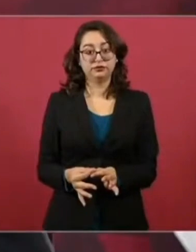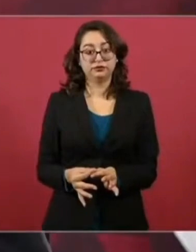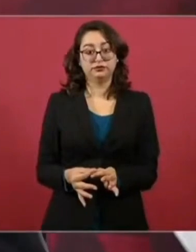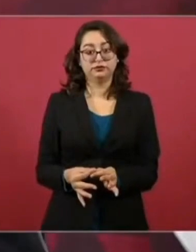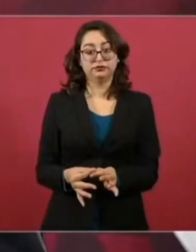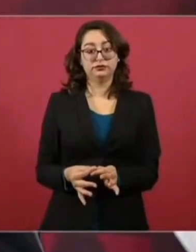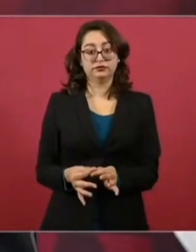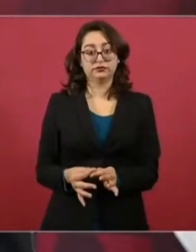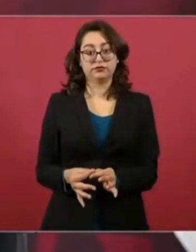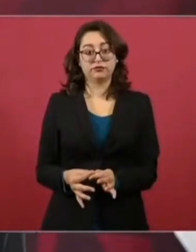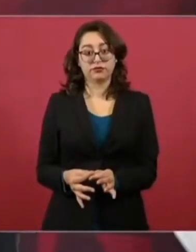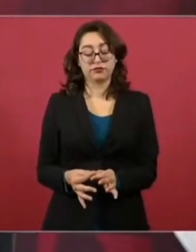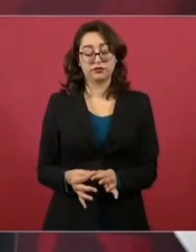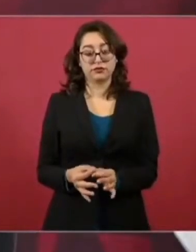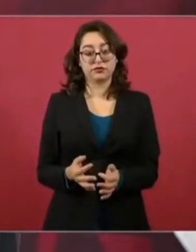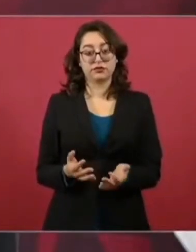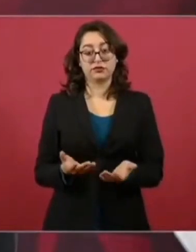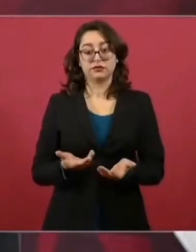solo